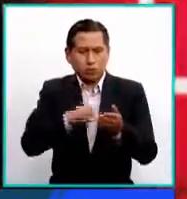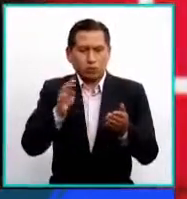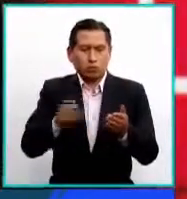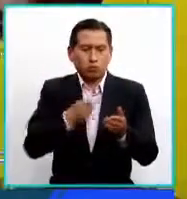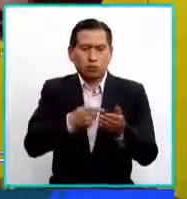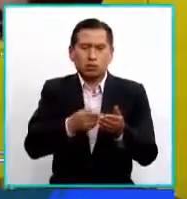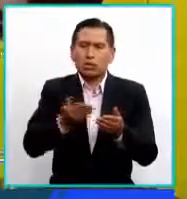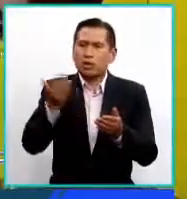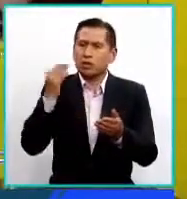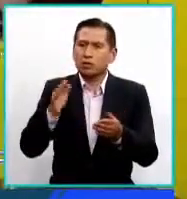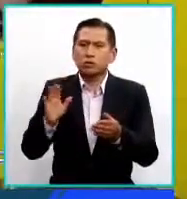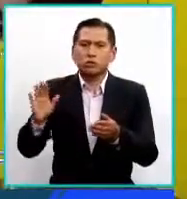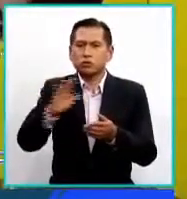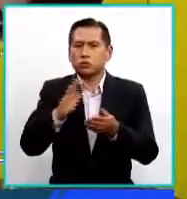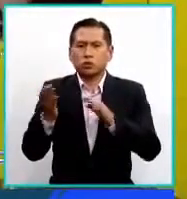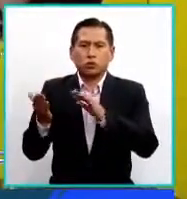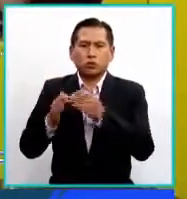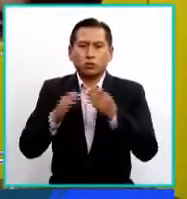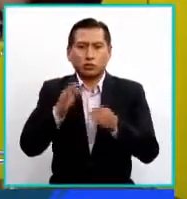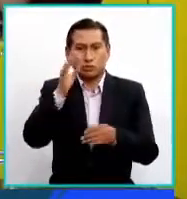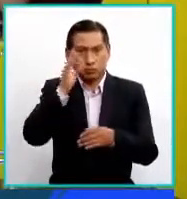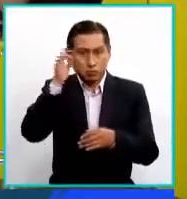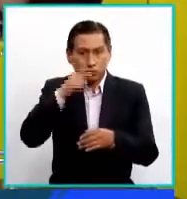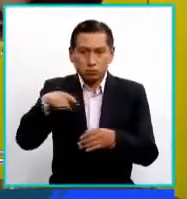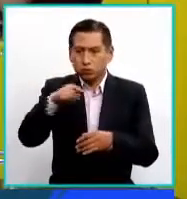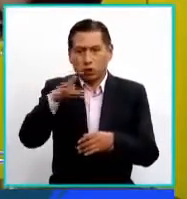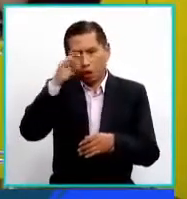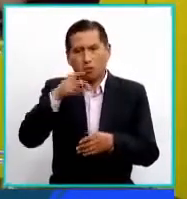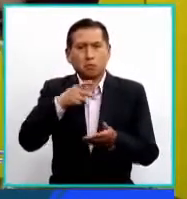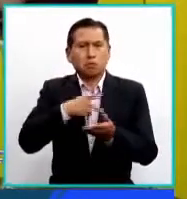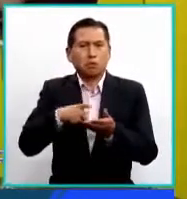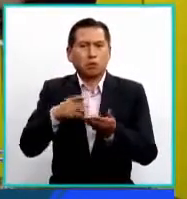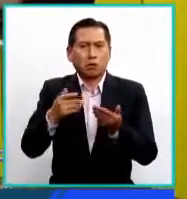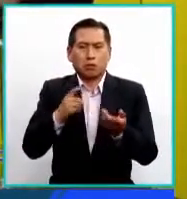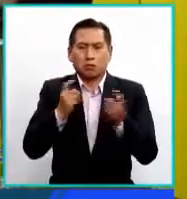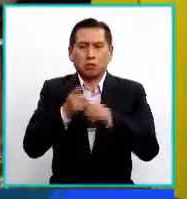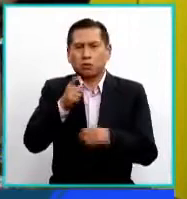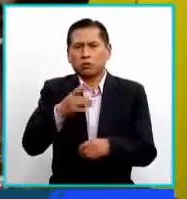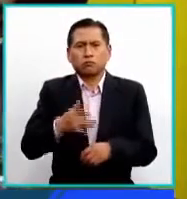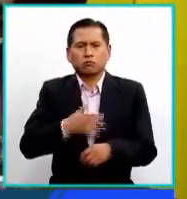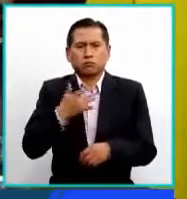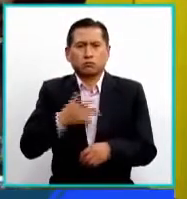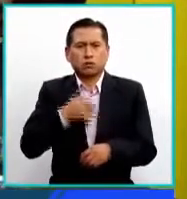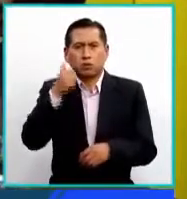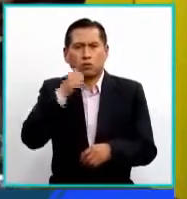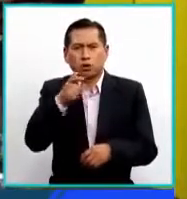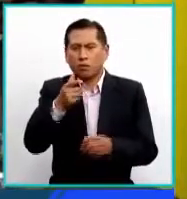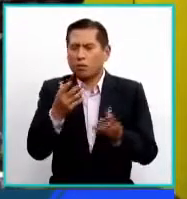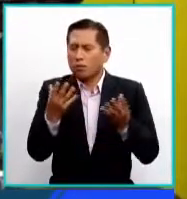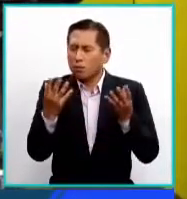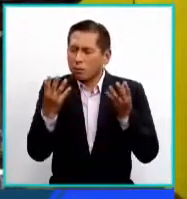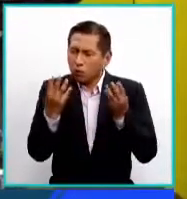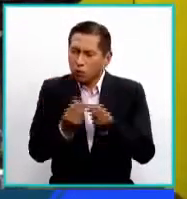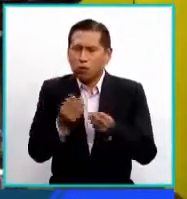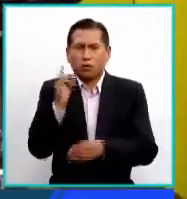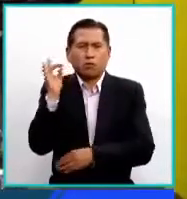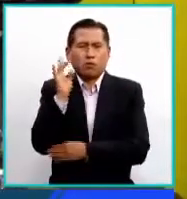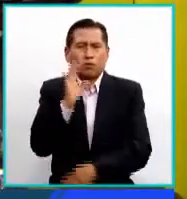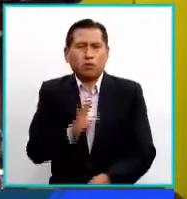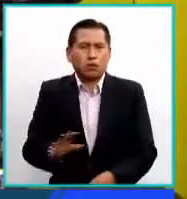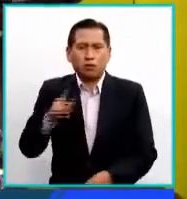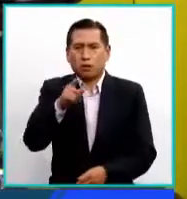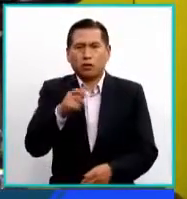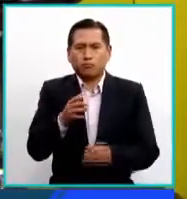netamente dentro incluso de la comunidad andina de hombres. ¿Cómo te sientes tú siendo una de las pocas, poquísimas en Bolivia